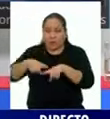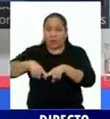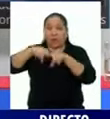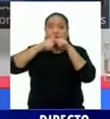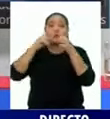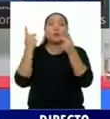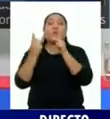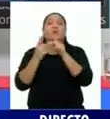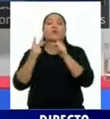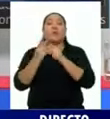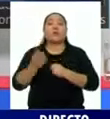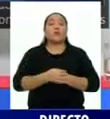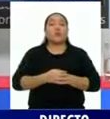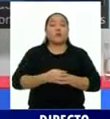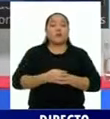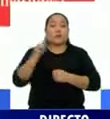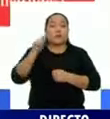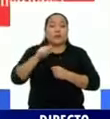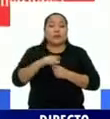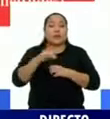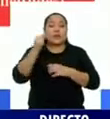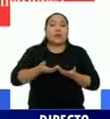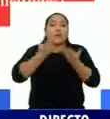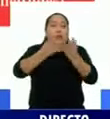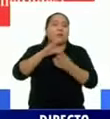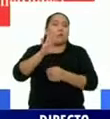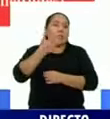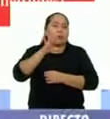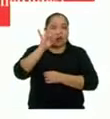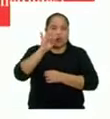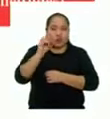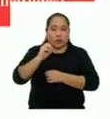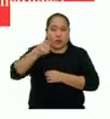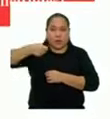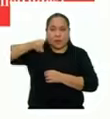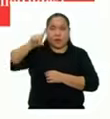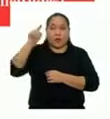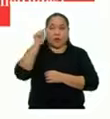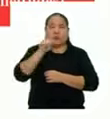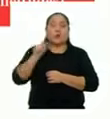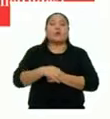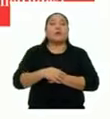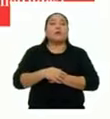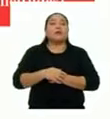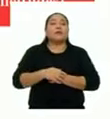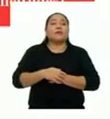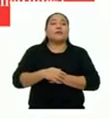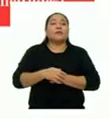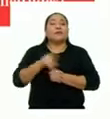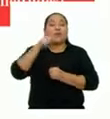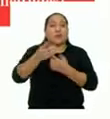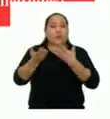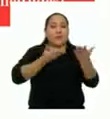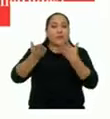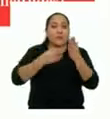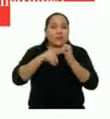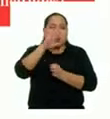en el presente gobierno, otorgamos casi 80 millones en prestaciones económicas por suspensión perfecta de labores en atención